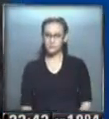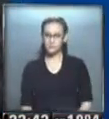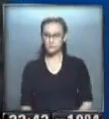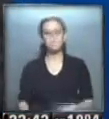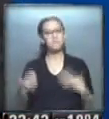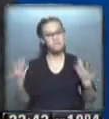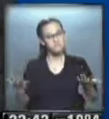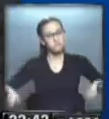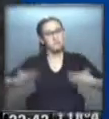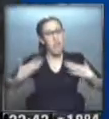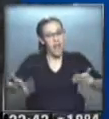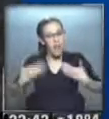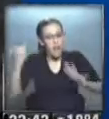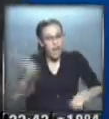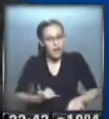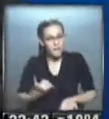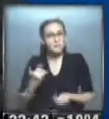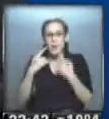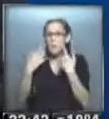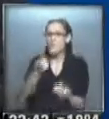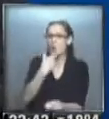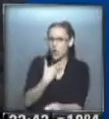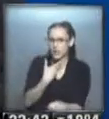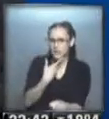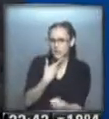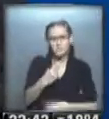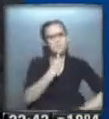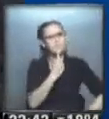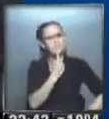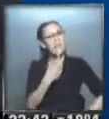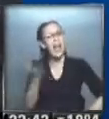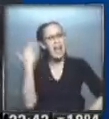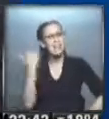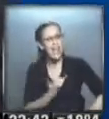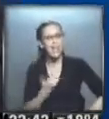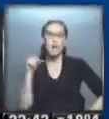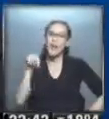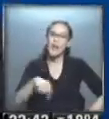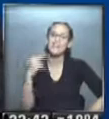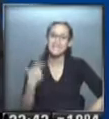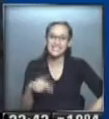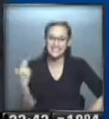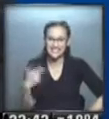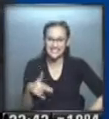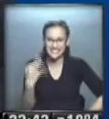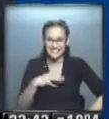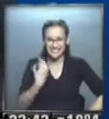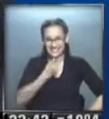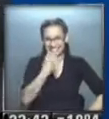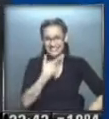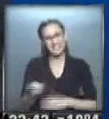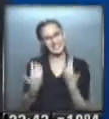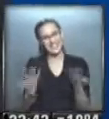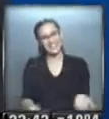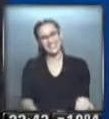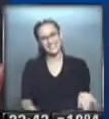Ante todo, calor, eso es lo que se ve. Exacto. ¿Se va a dejar los bigotes, Félix? Y yo ya tuve bigote. Bueno, pero este después mes, después se me cuelgan de los bigotes. Este bueno, mes, bien,